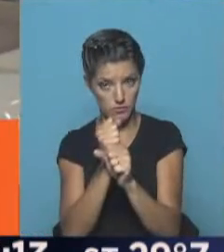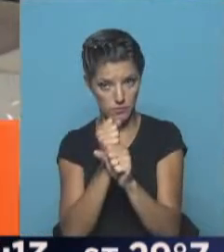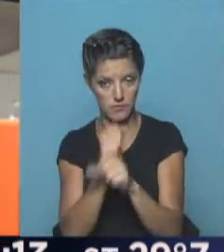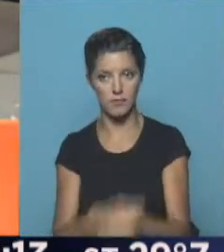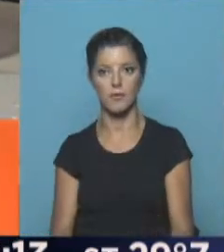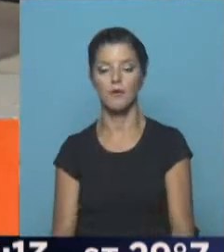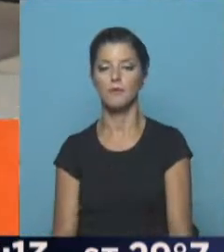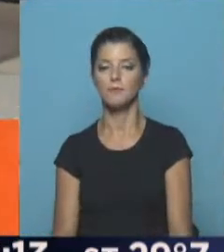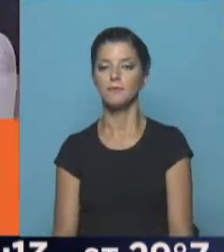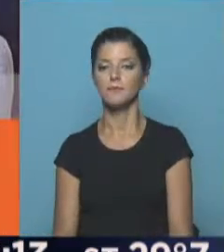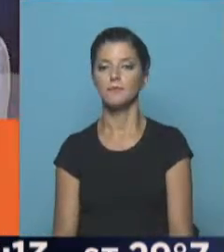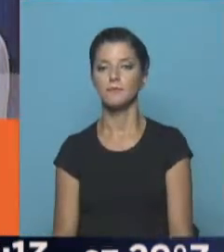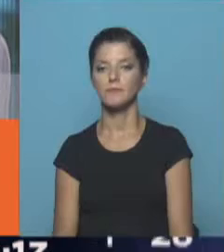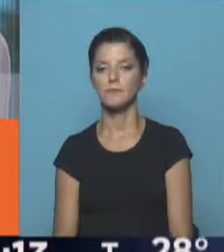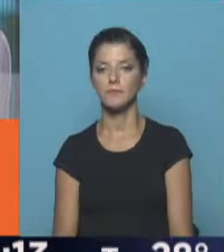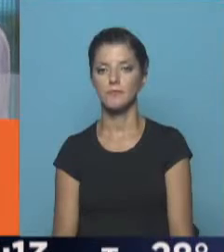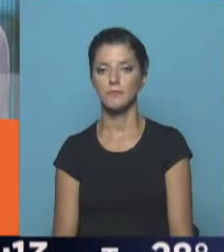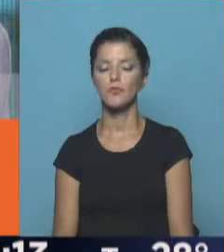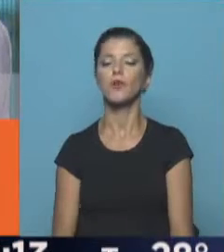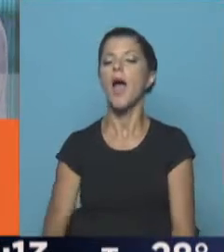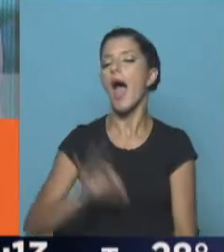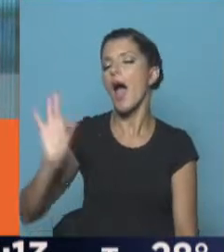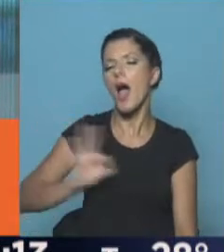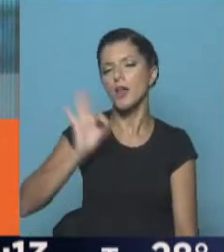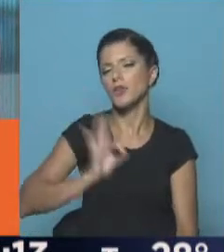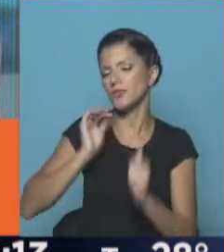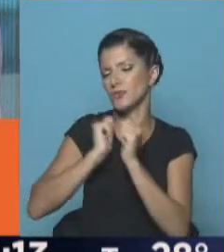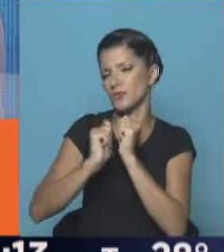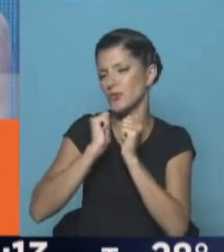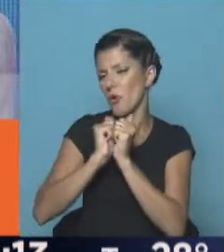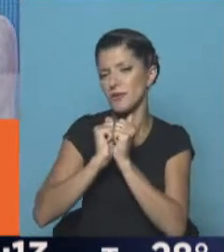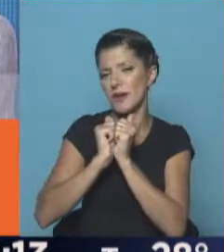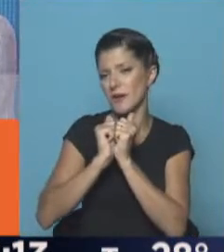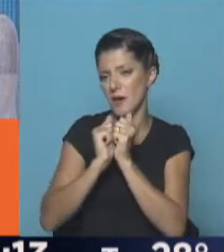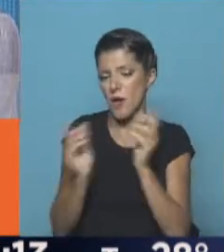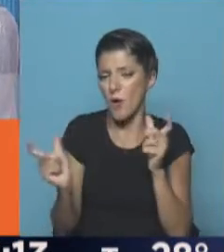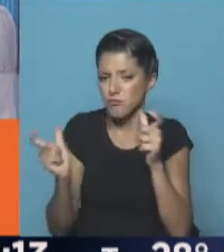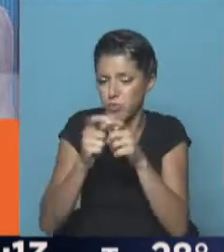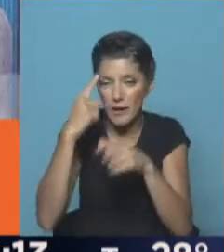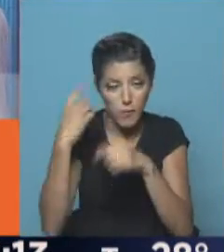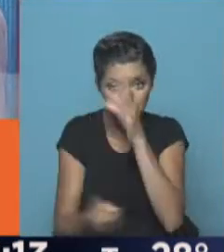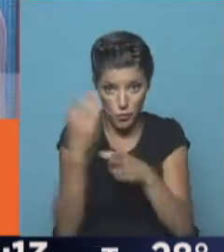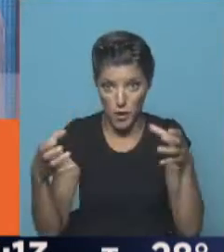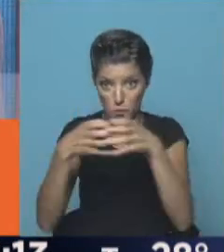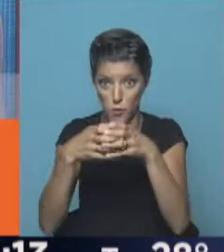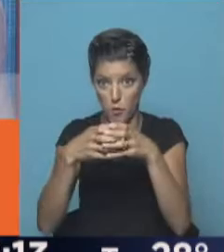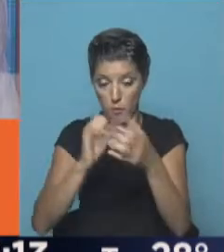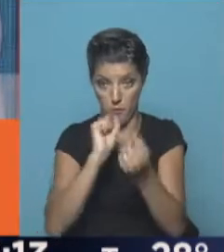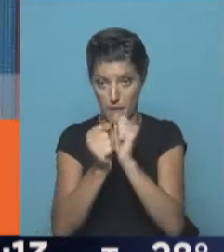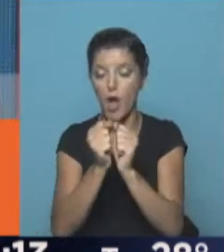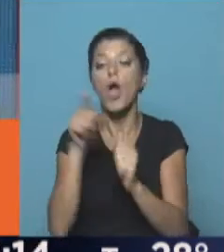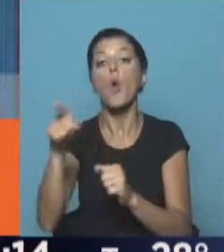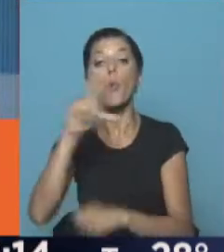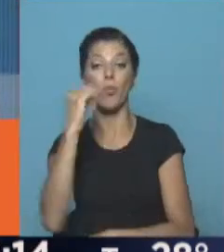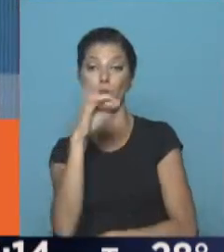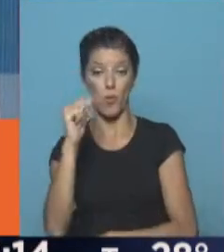histórica de acumulaciones que vinieron de muy larga data digamos y que cuando lula llega a la presidencia pudo empalmar